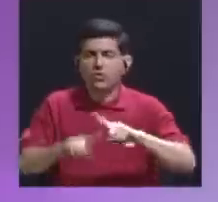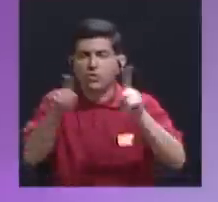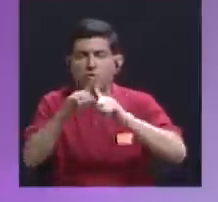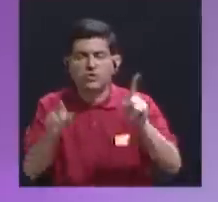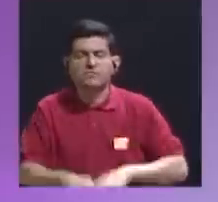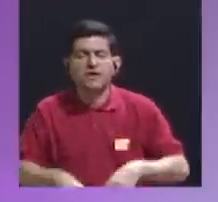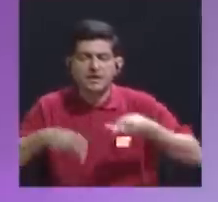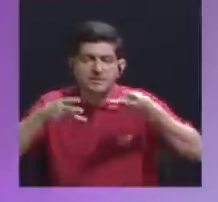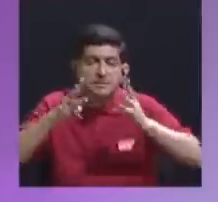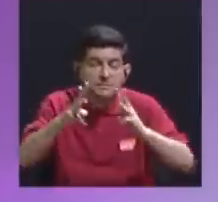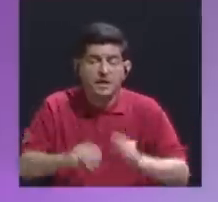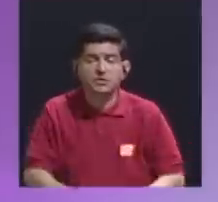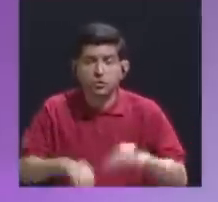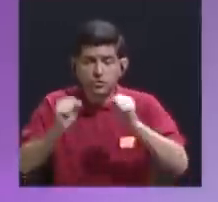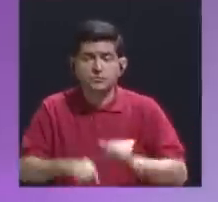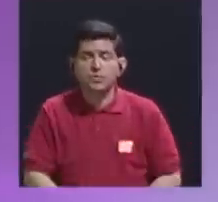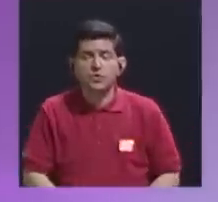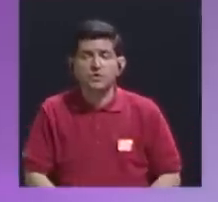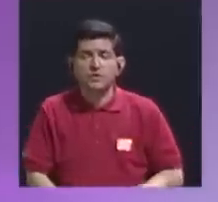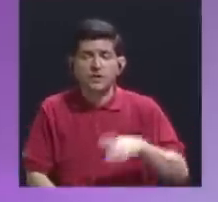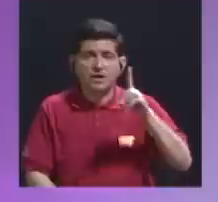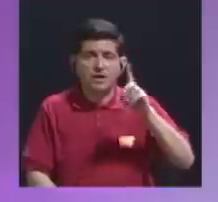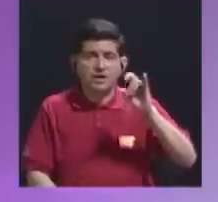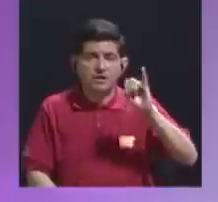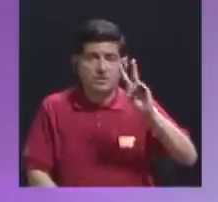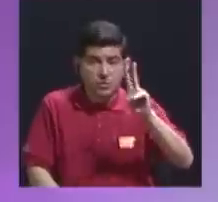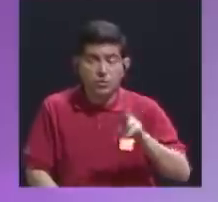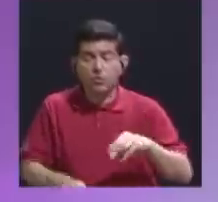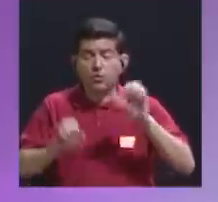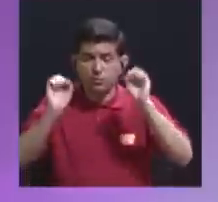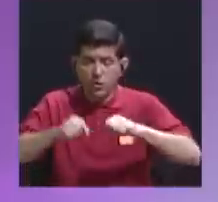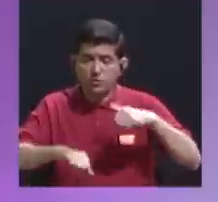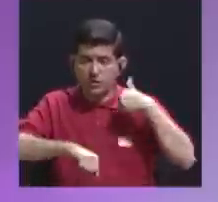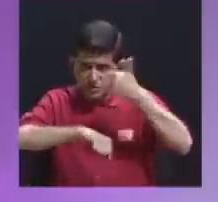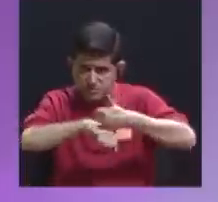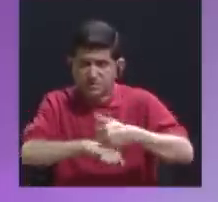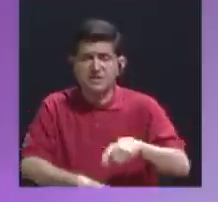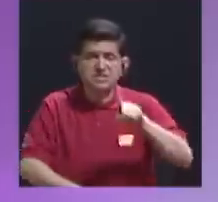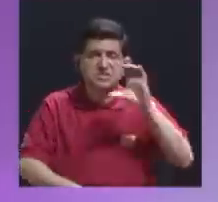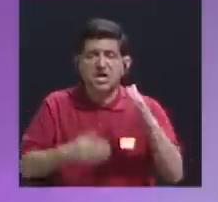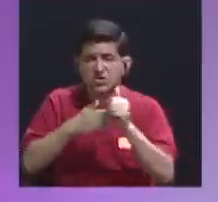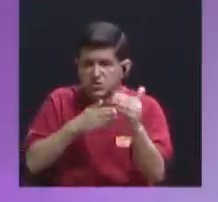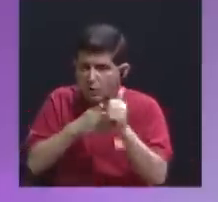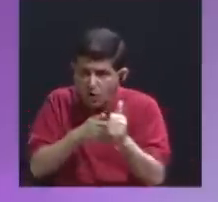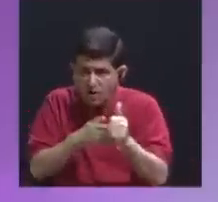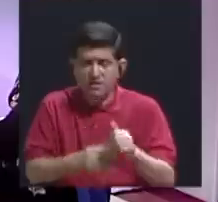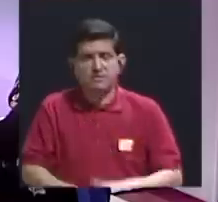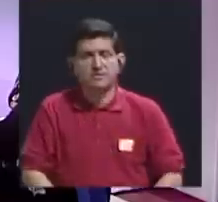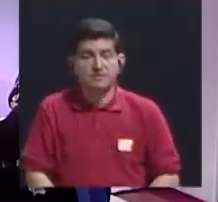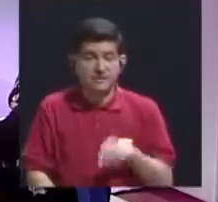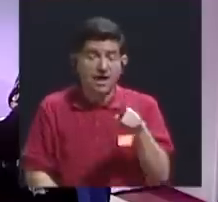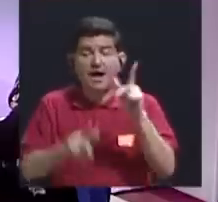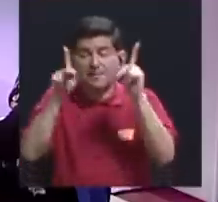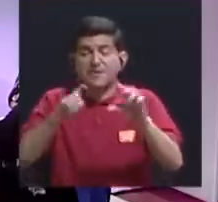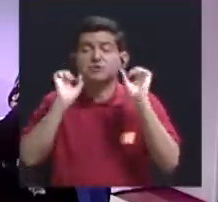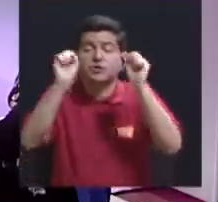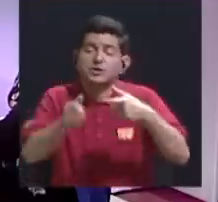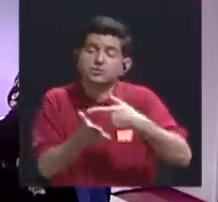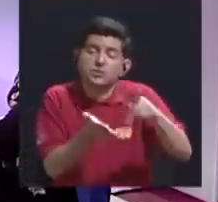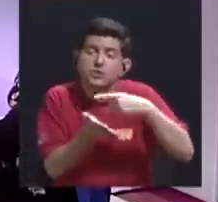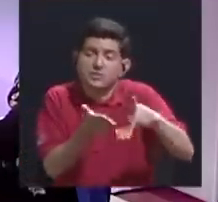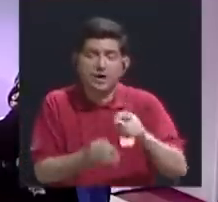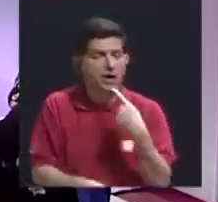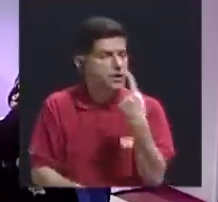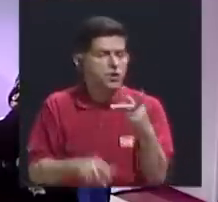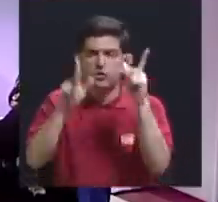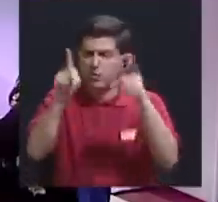diferentes métodos para ponerse dispositivos que puede costar este 100 dólares este es la gente que puede pagar no